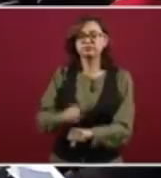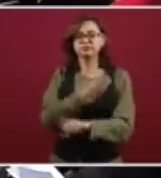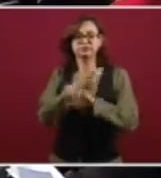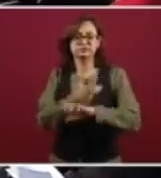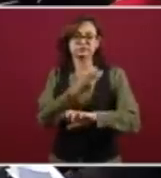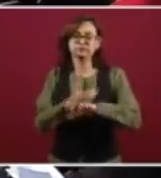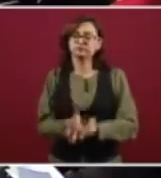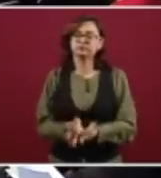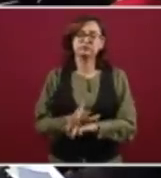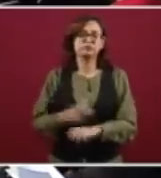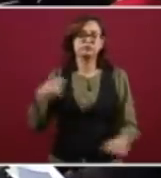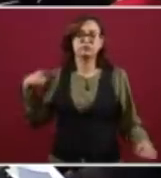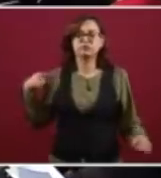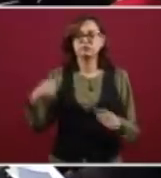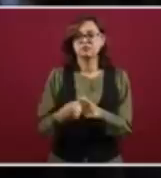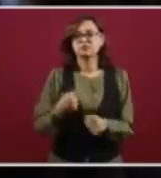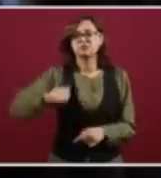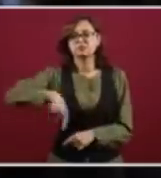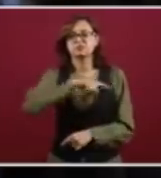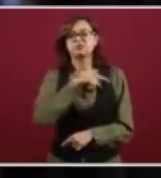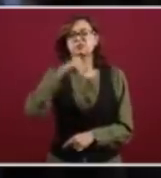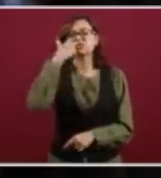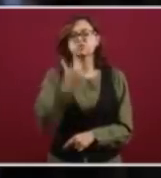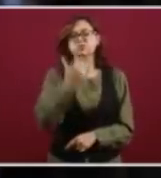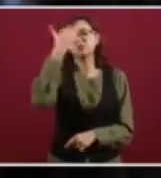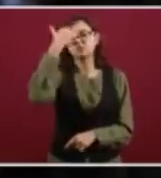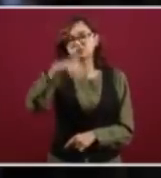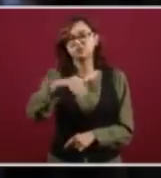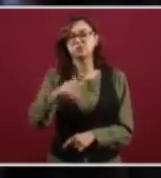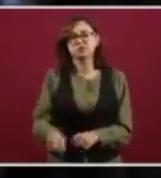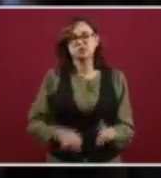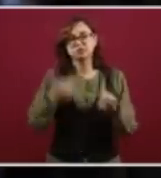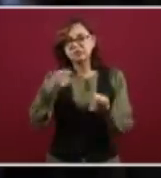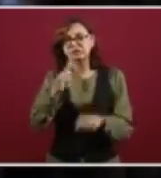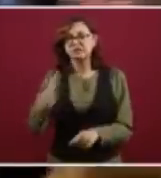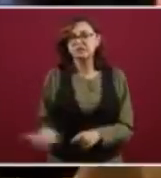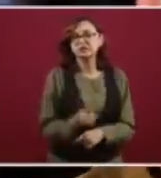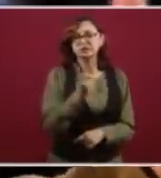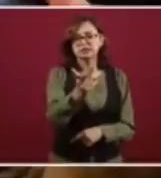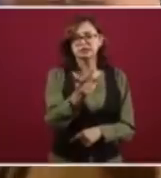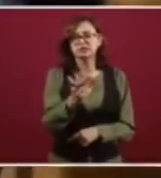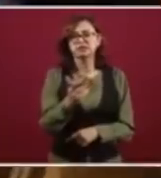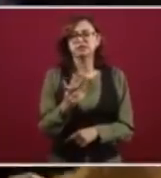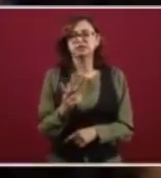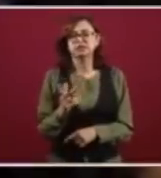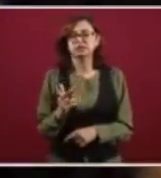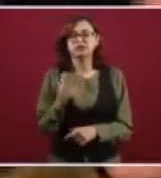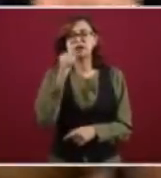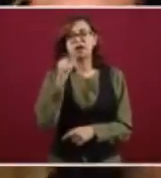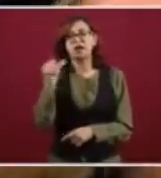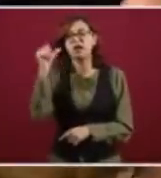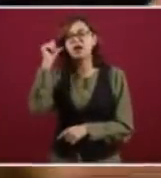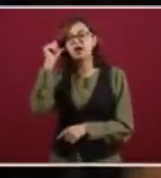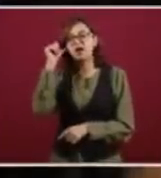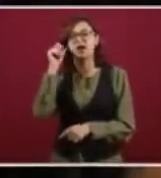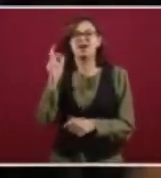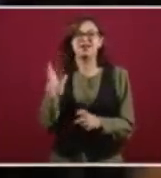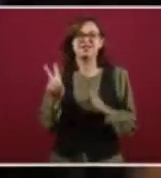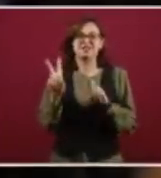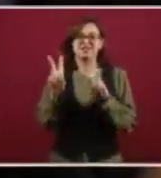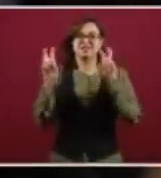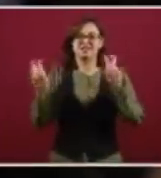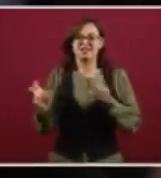Estados Unidos. Quisiéramos saber, y la pregunta que le voy a hacer caía muy bien en el día de ayer, porque estábamos discutiendo